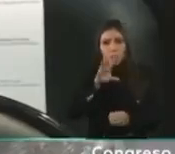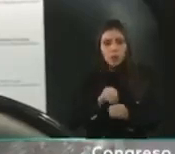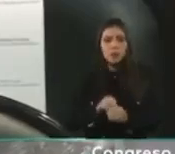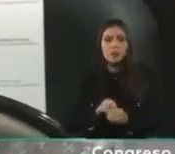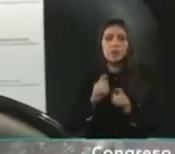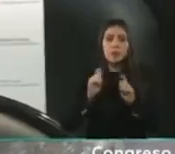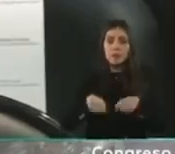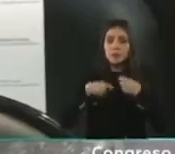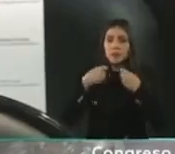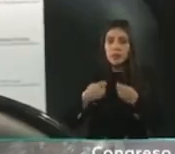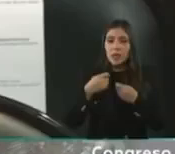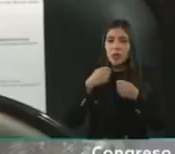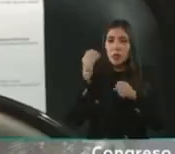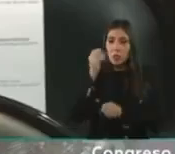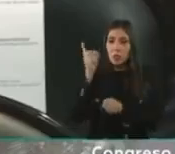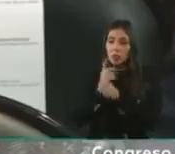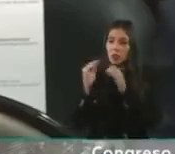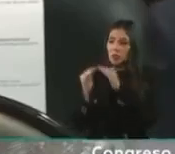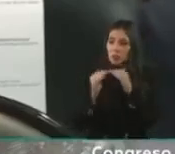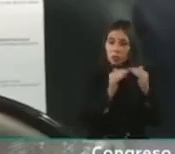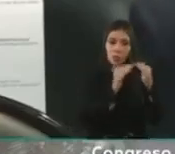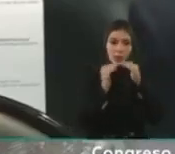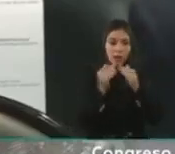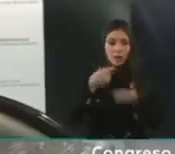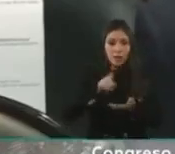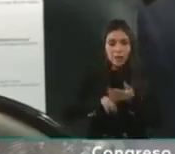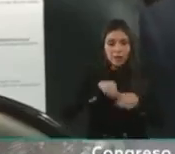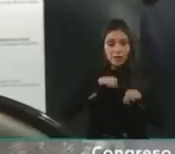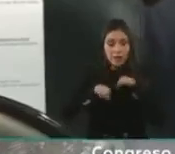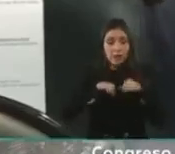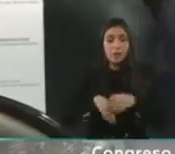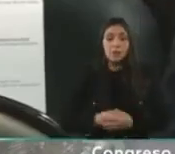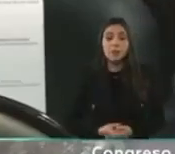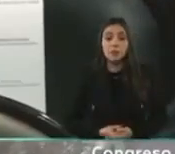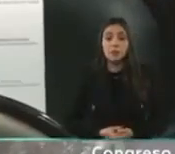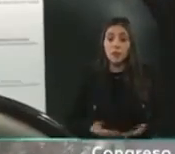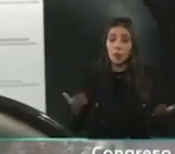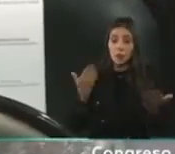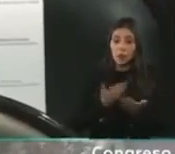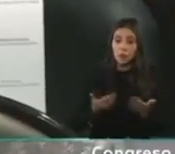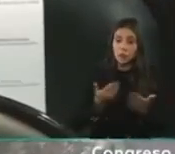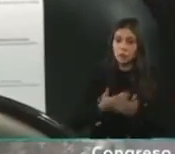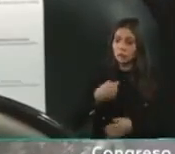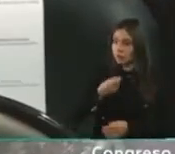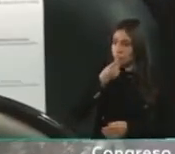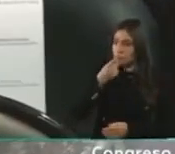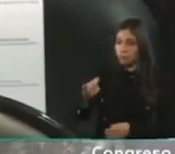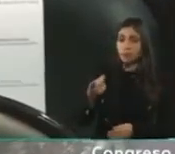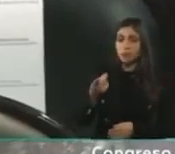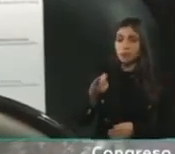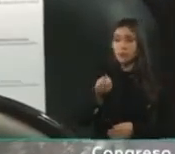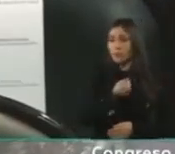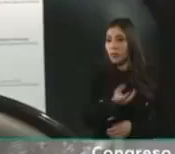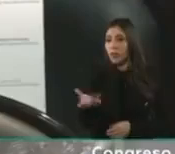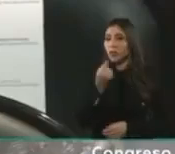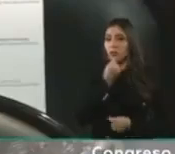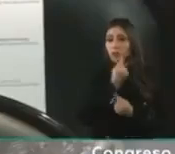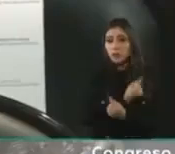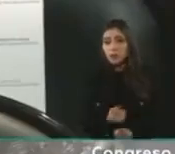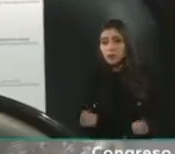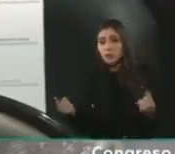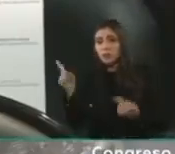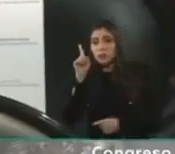en el aspecto laboral. Y hoy les digo, garanticemos a niñas, a niños y adolescentes una